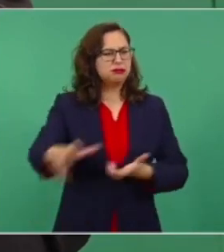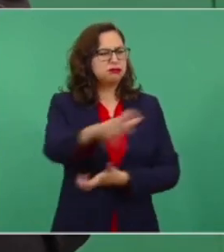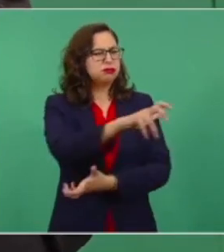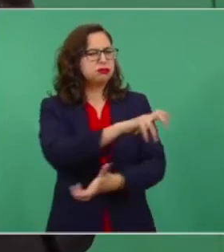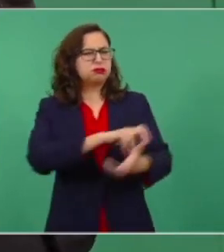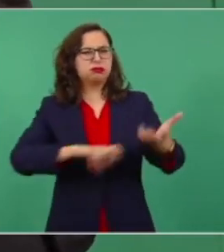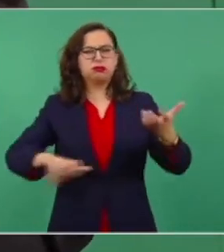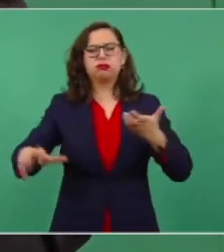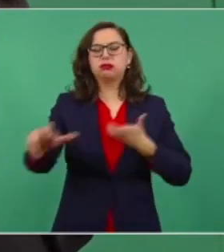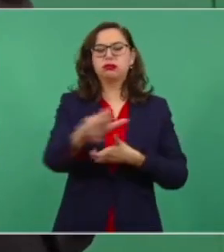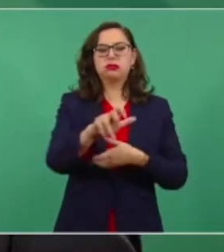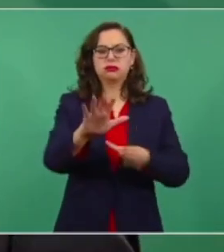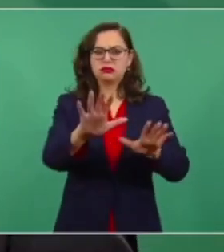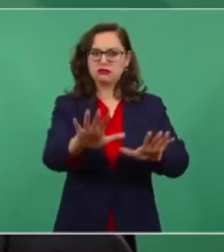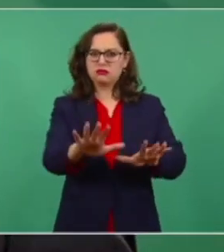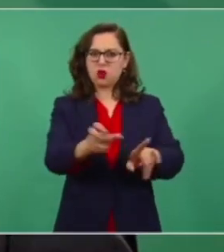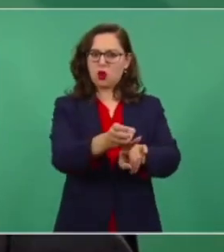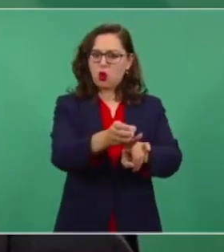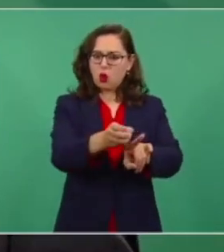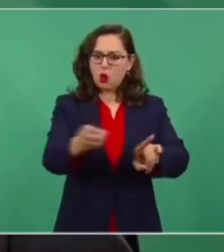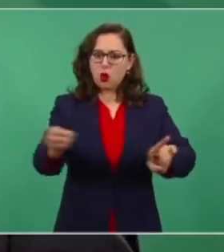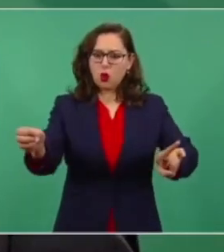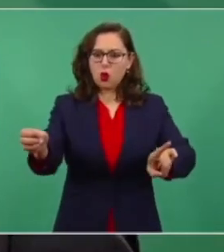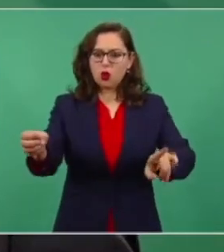Y esa es la función del Estado.